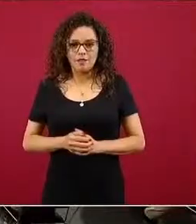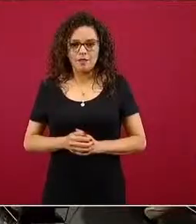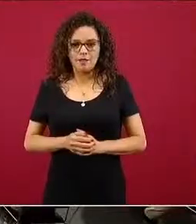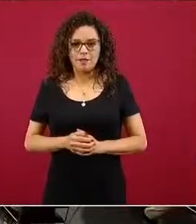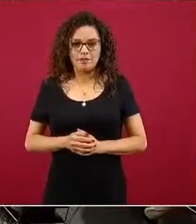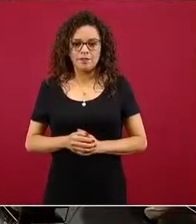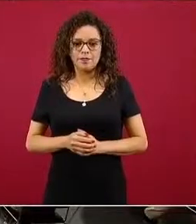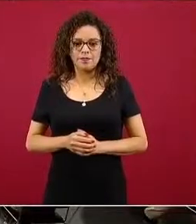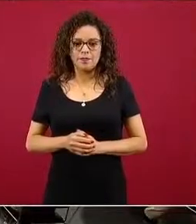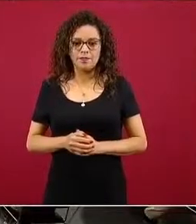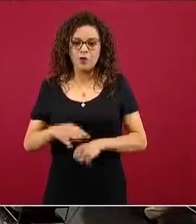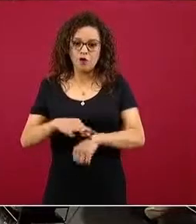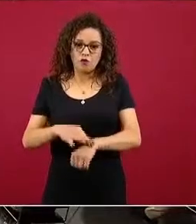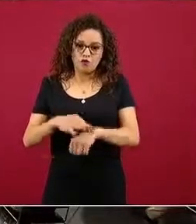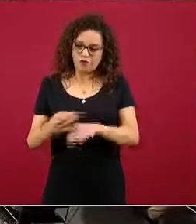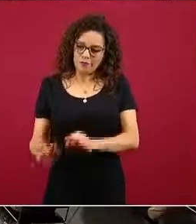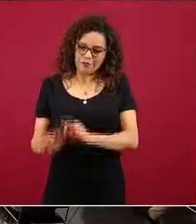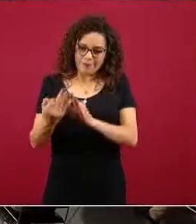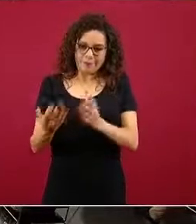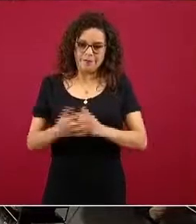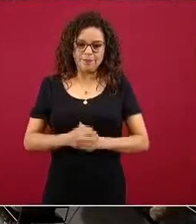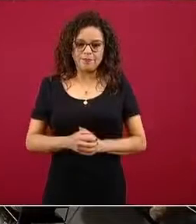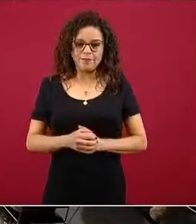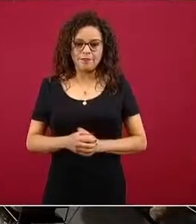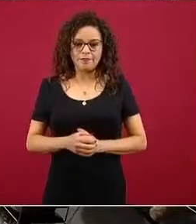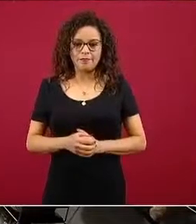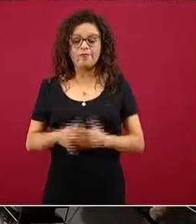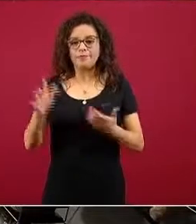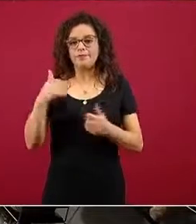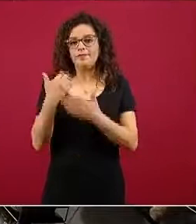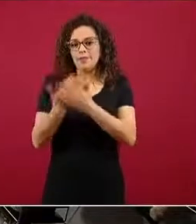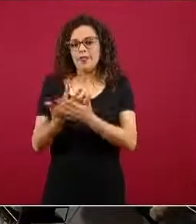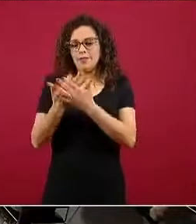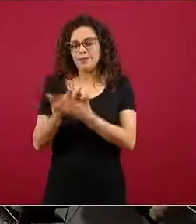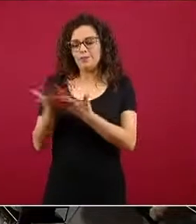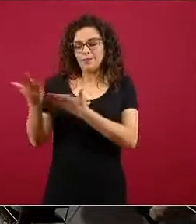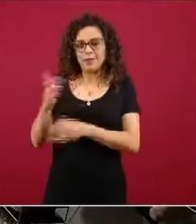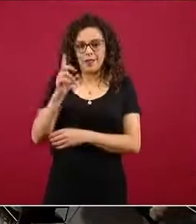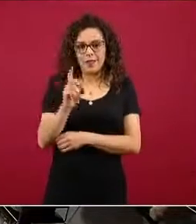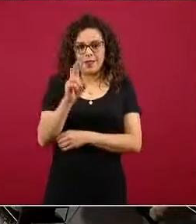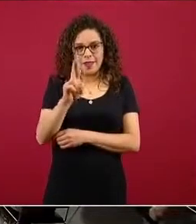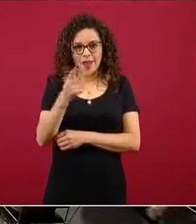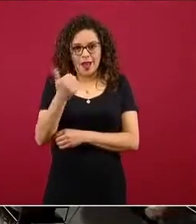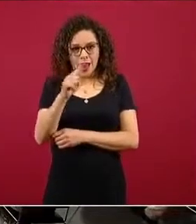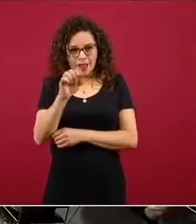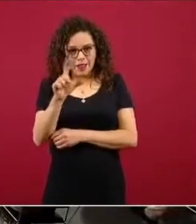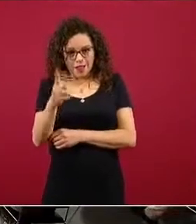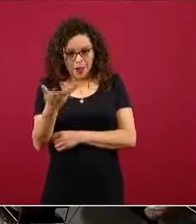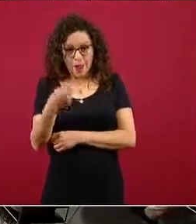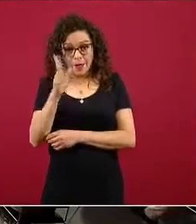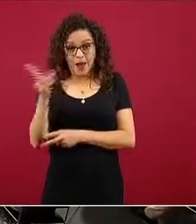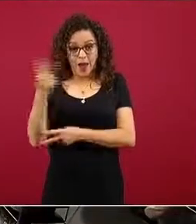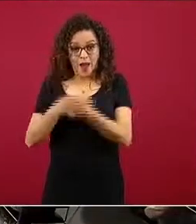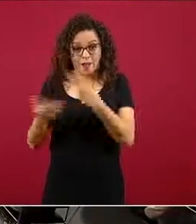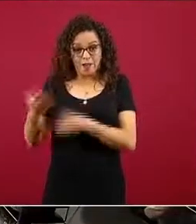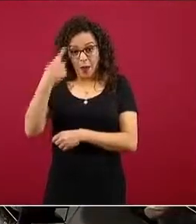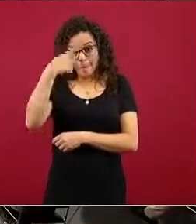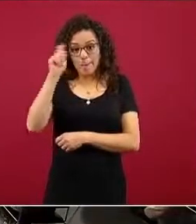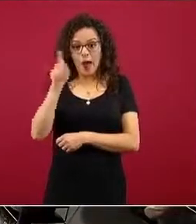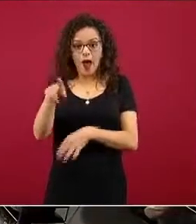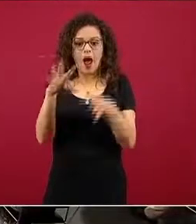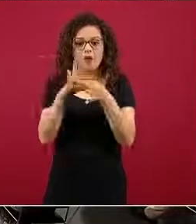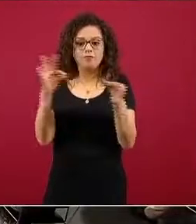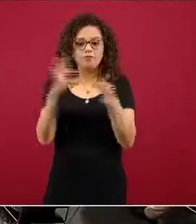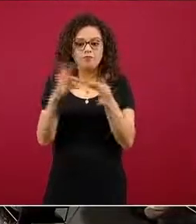presencial. Entonces, yo lo voy a dejar ahí. Justo estaba esperando, doctor López Gatell, para que usted presente el componente